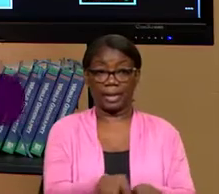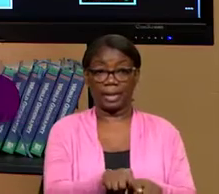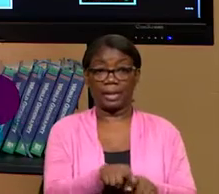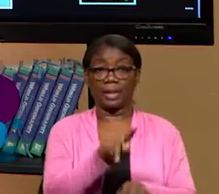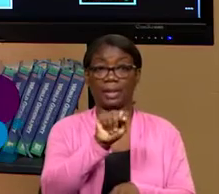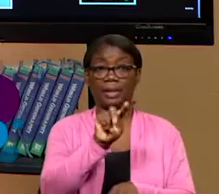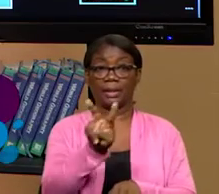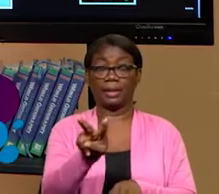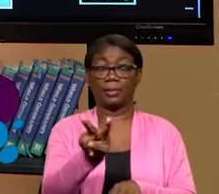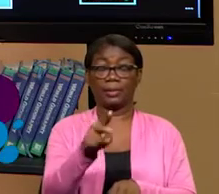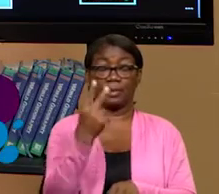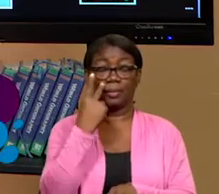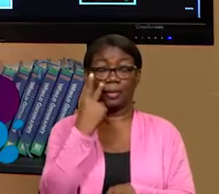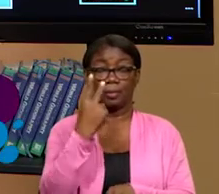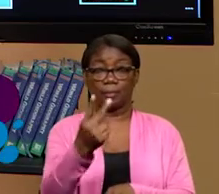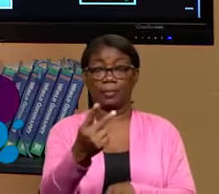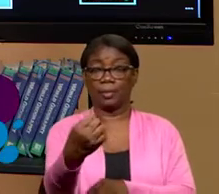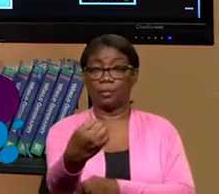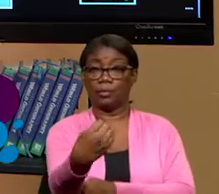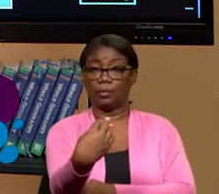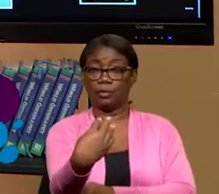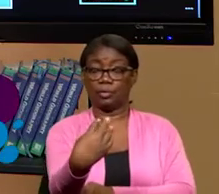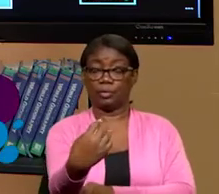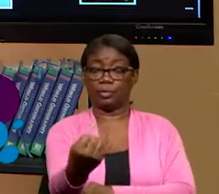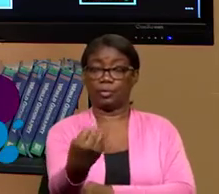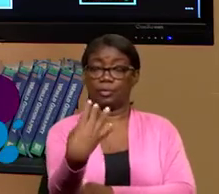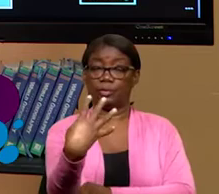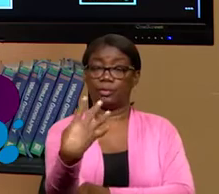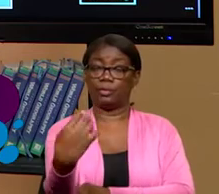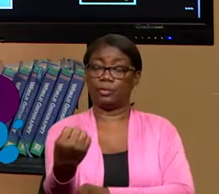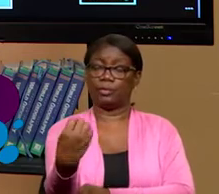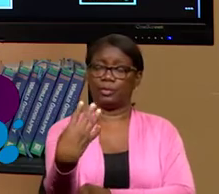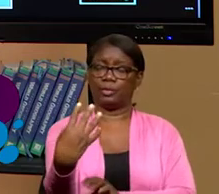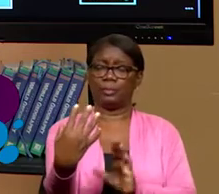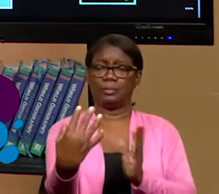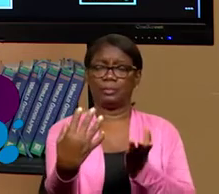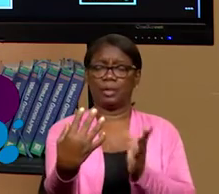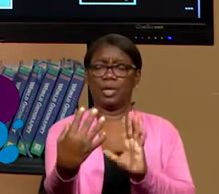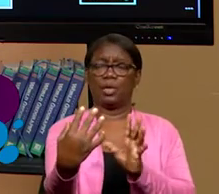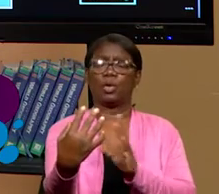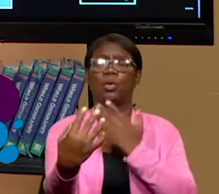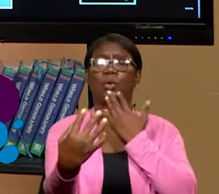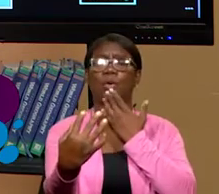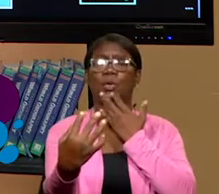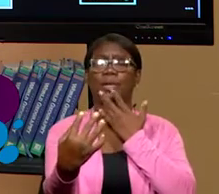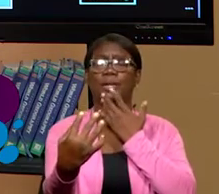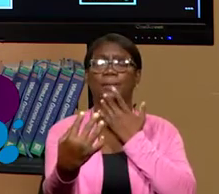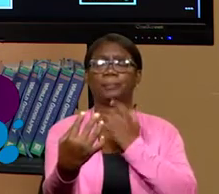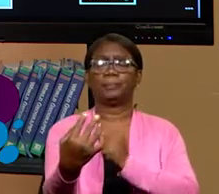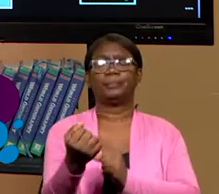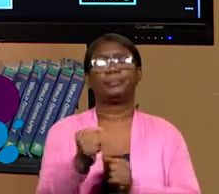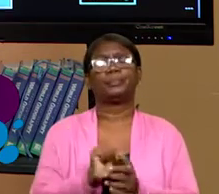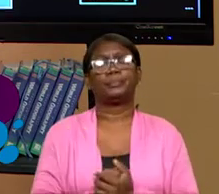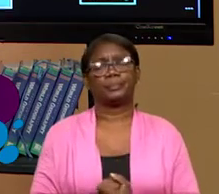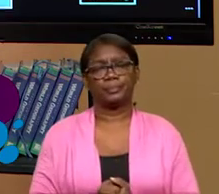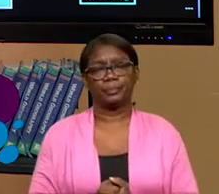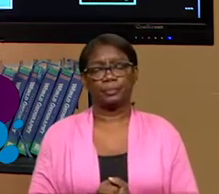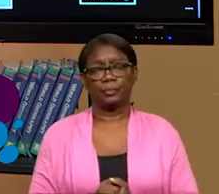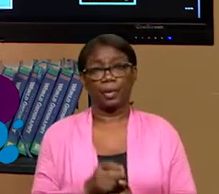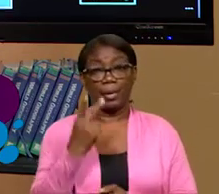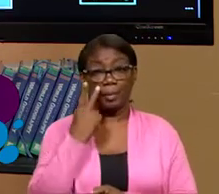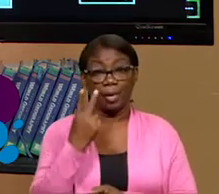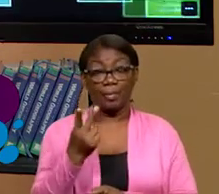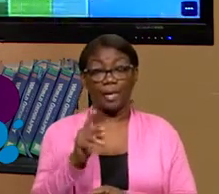observar detenidamente las imágenes, los contrastes y otros aspectos relacionados con la misma. Vamos a ver